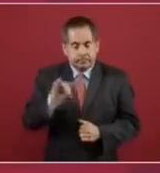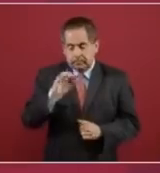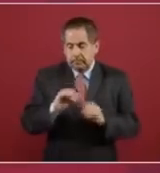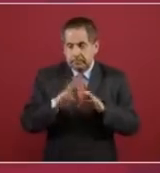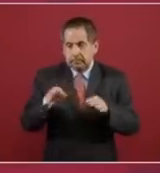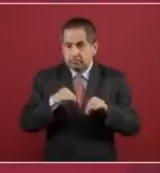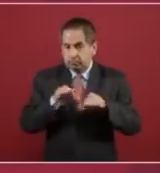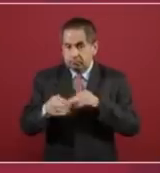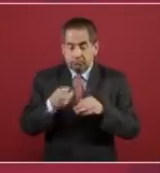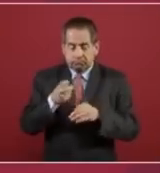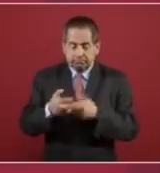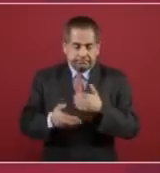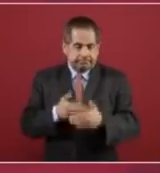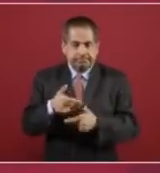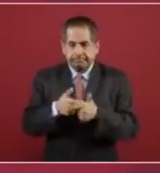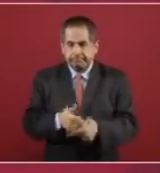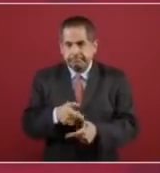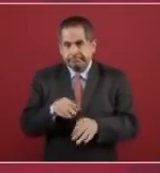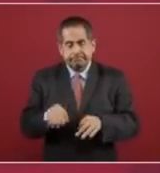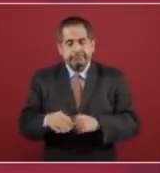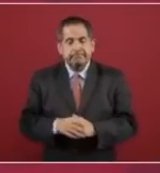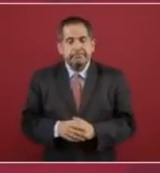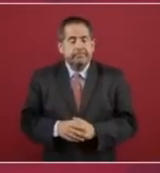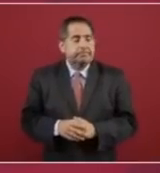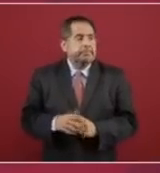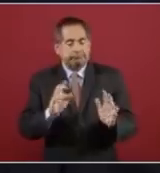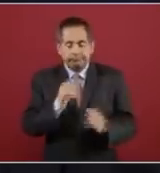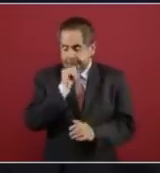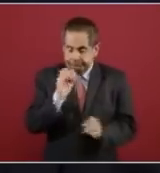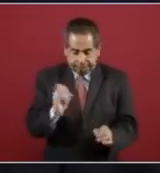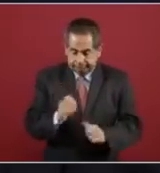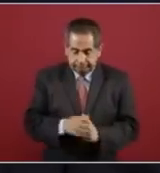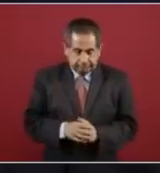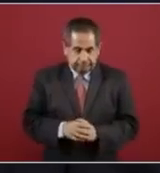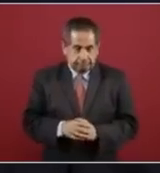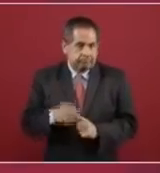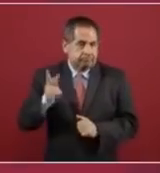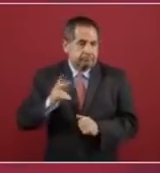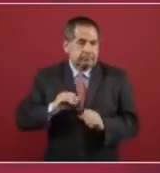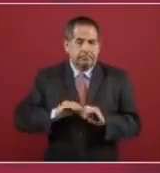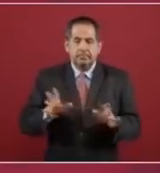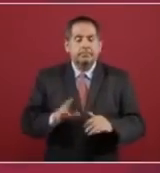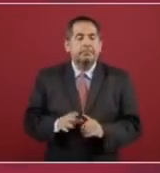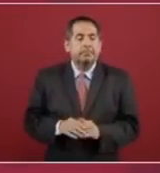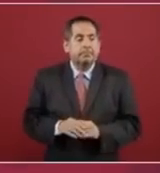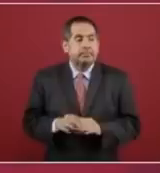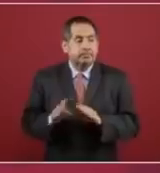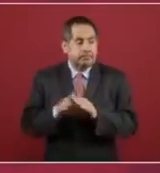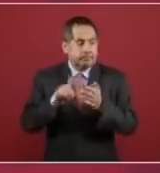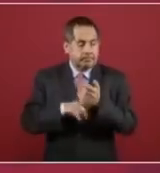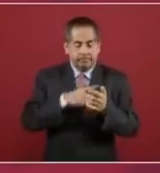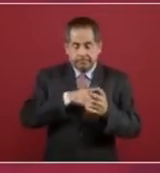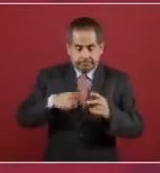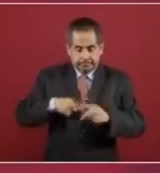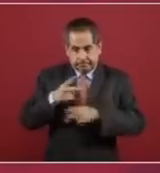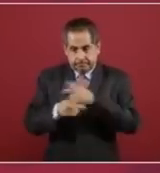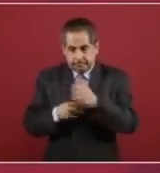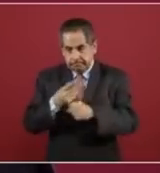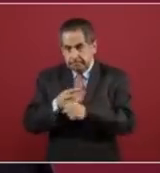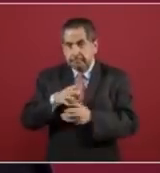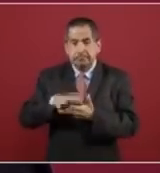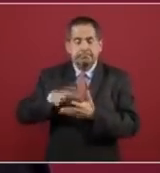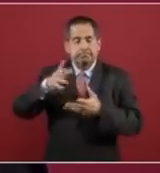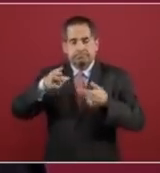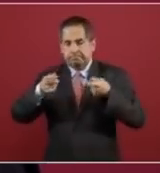trabajando en eso, hacer una propuesta. Es indudable de que tiene que haber un mayor